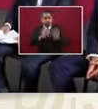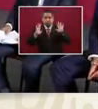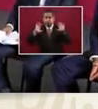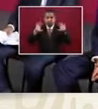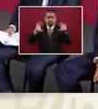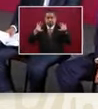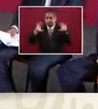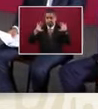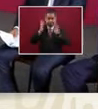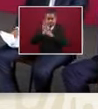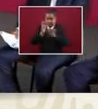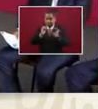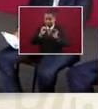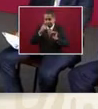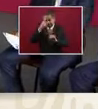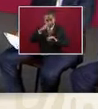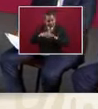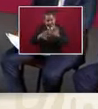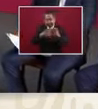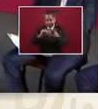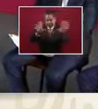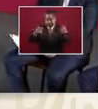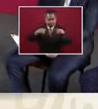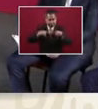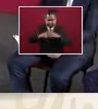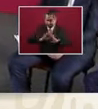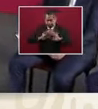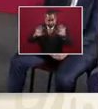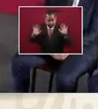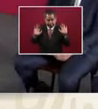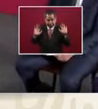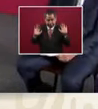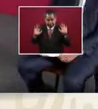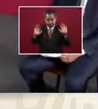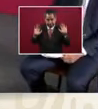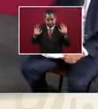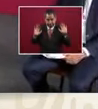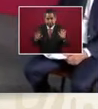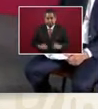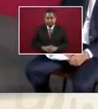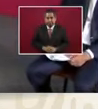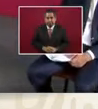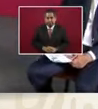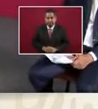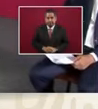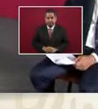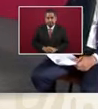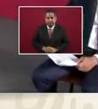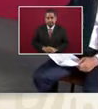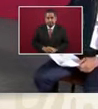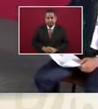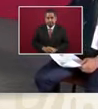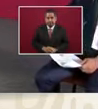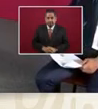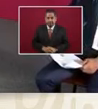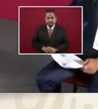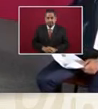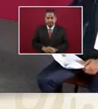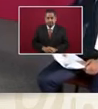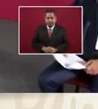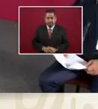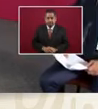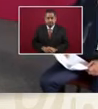para que quede claro. ¿Asegura su papá, Rafael Loret de Mola, que usted